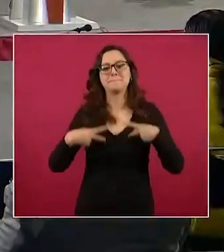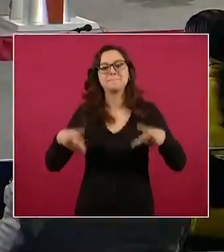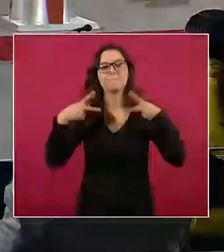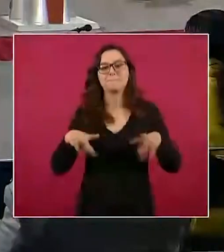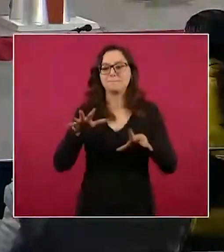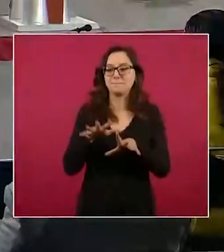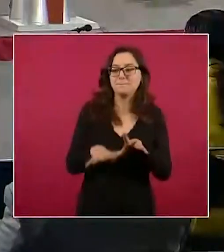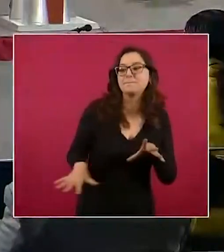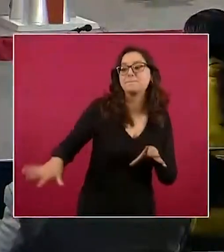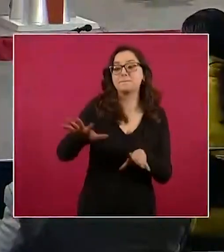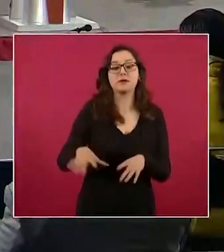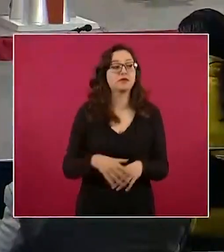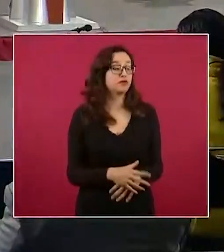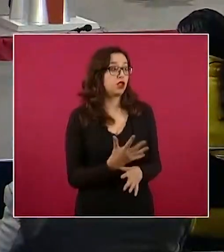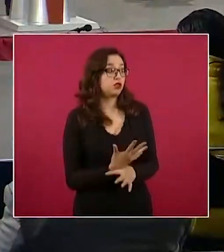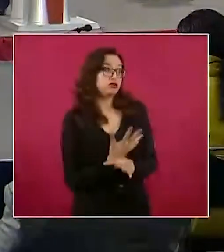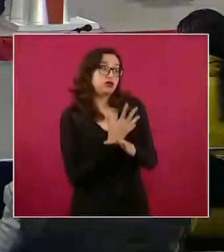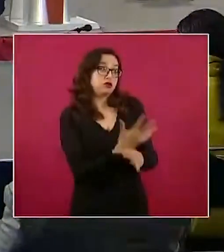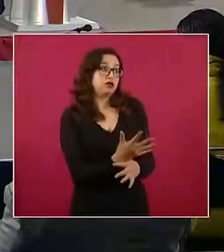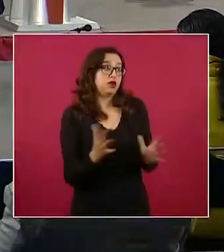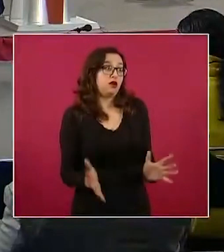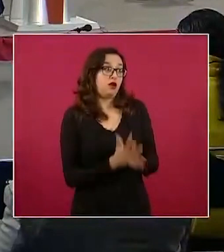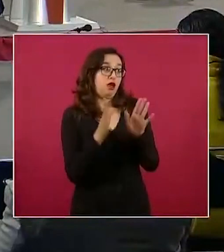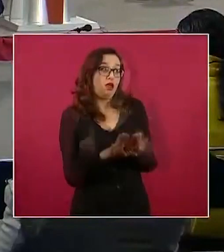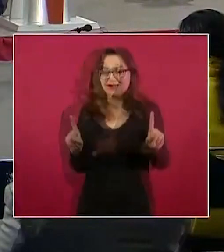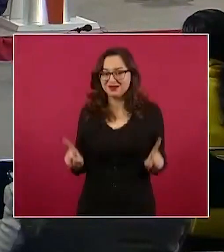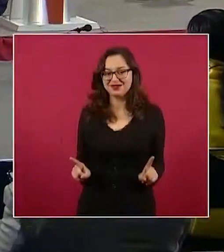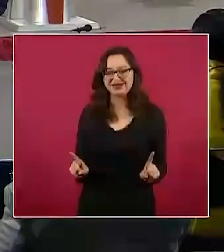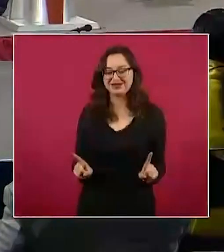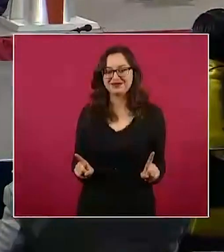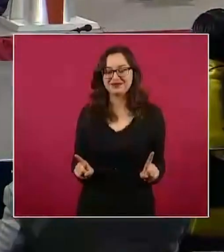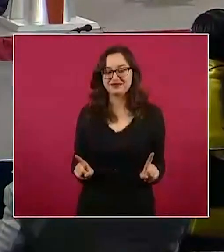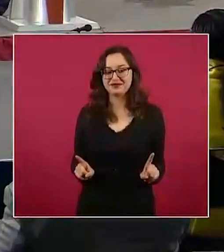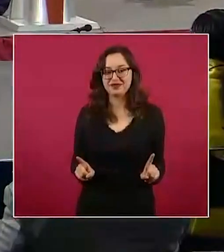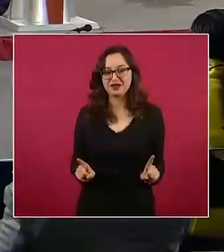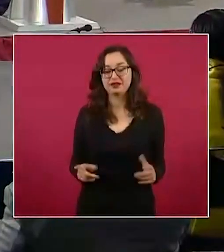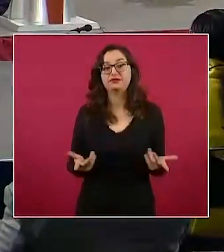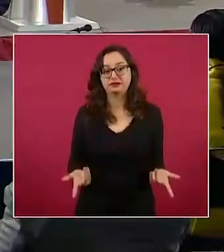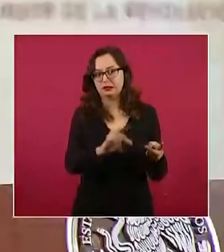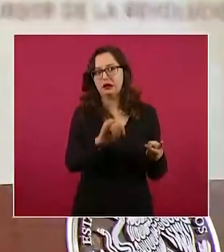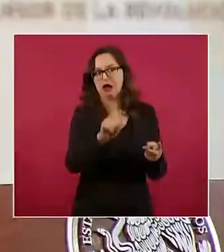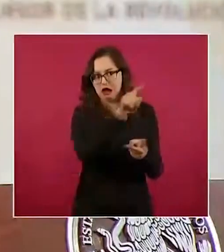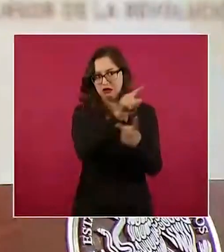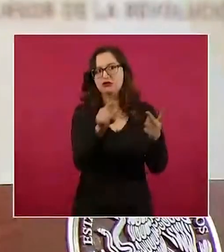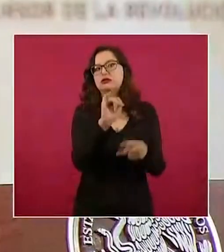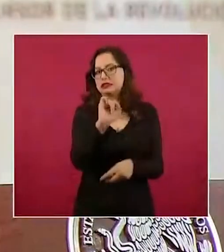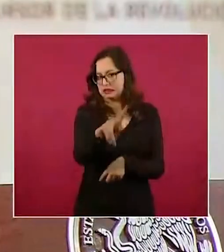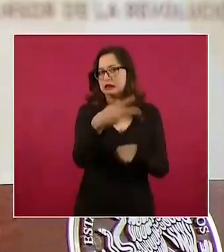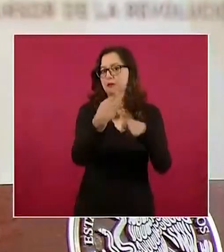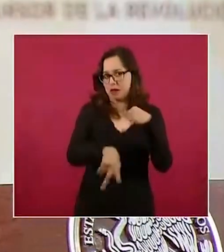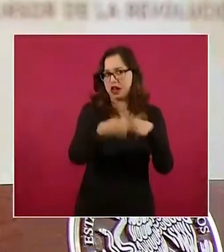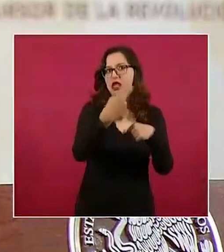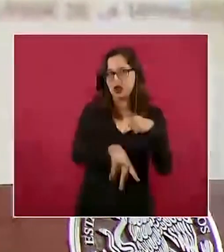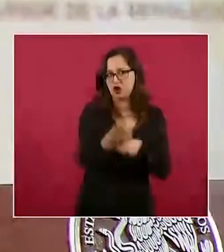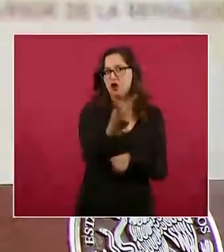democracia corre riesgos. No, al contrario, corre riesgos con ellos, pero la democracia